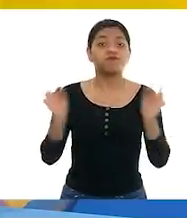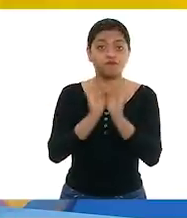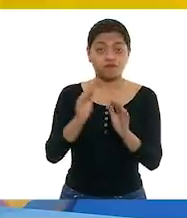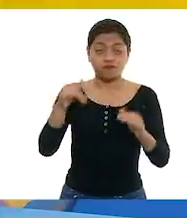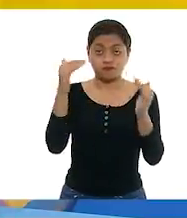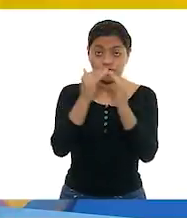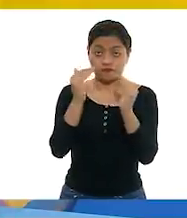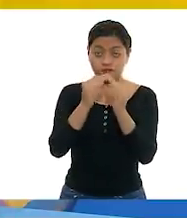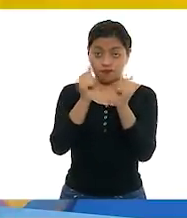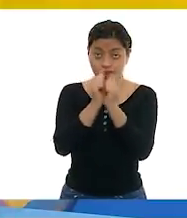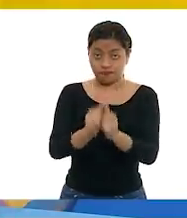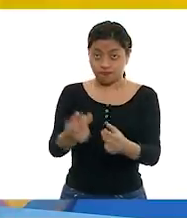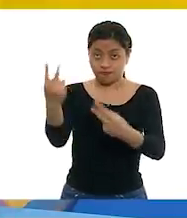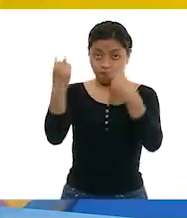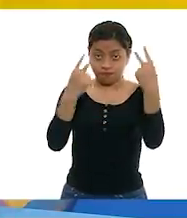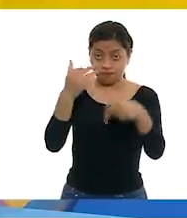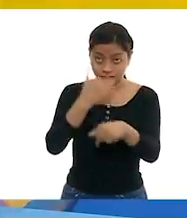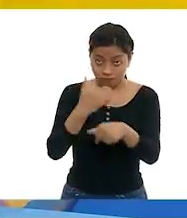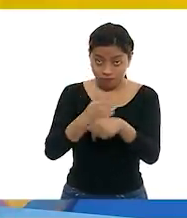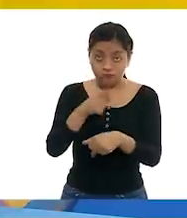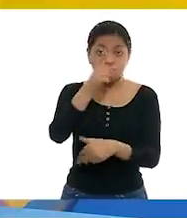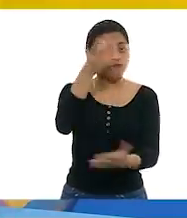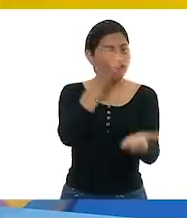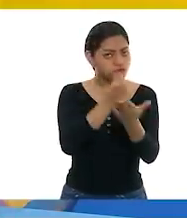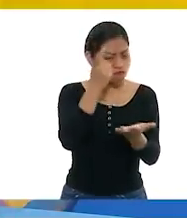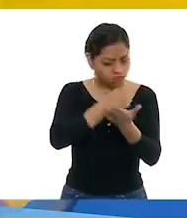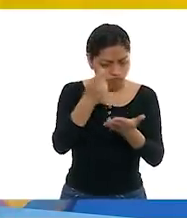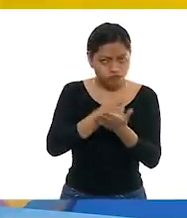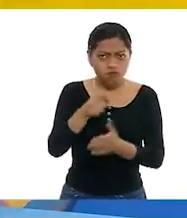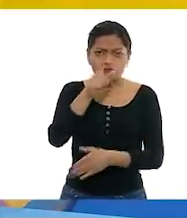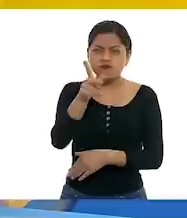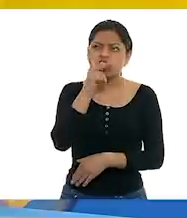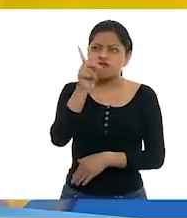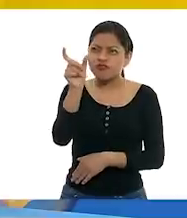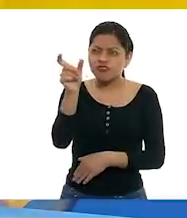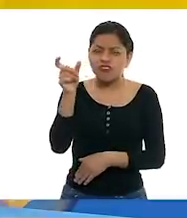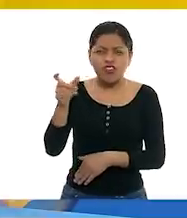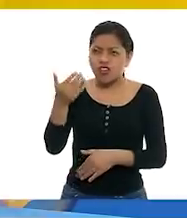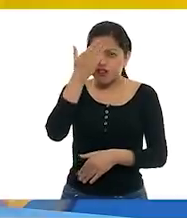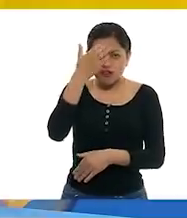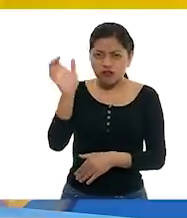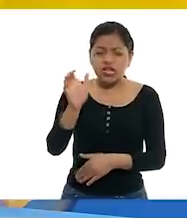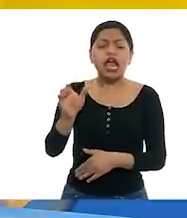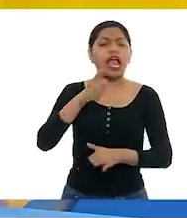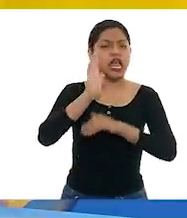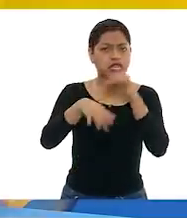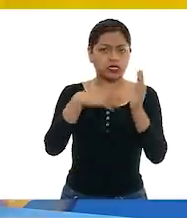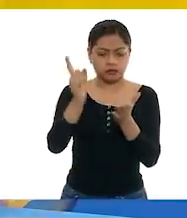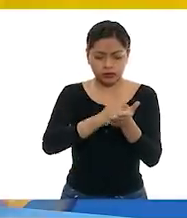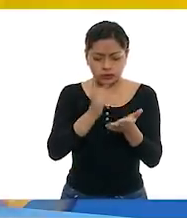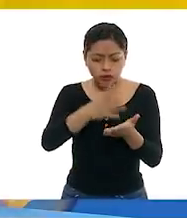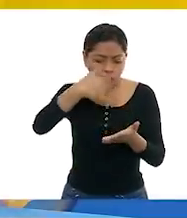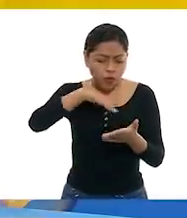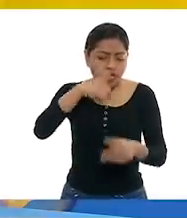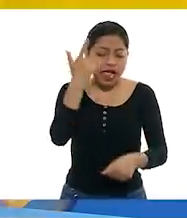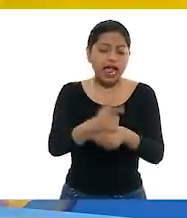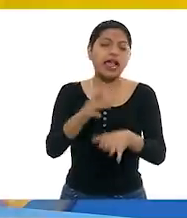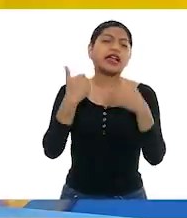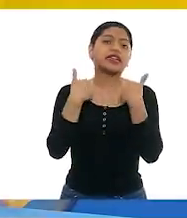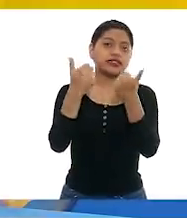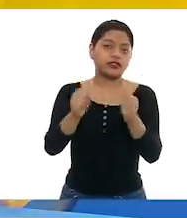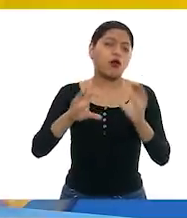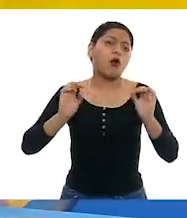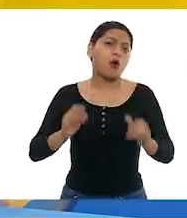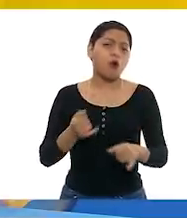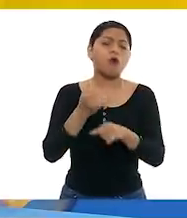casita anoten en su cuaderno todos los términos que desconozcan y después, bueno, busquen su significado en un diccionario o en alguna